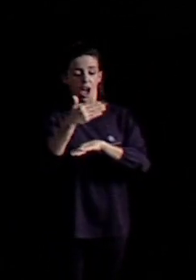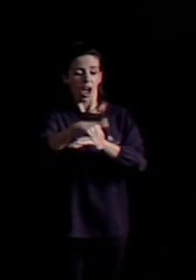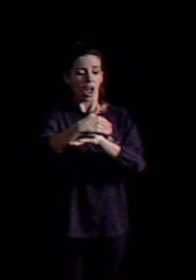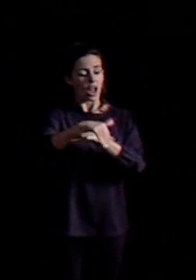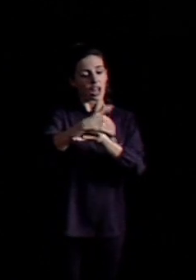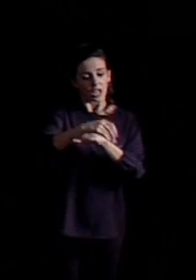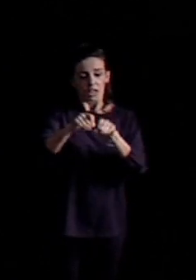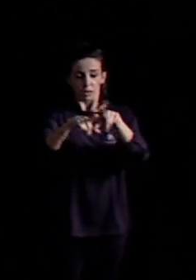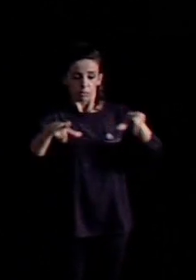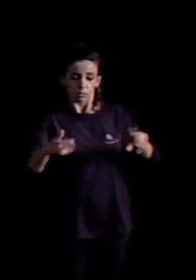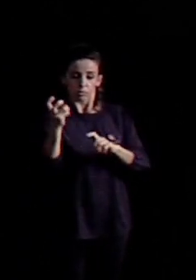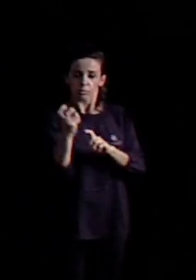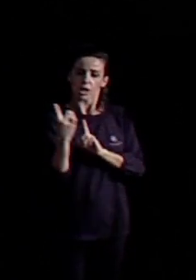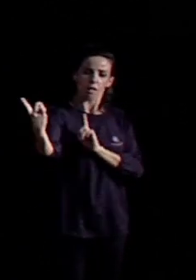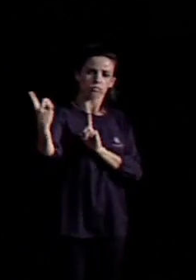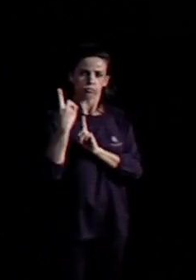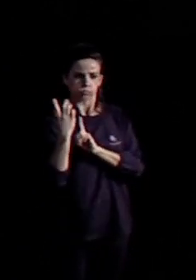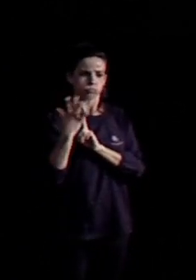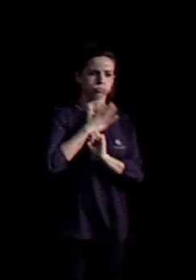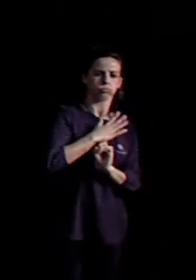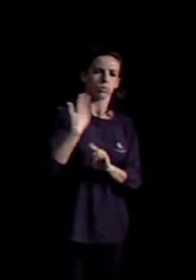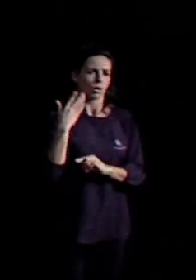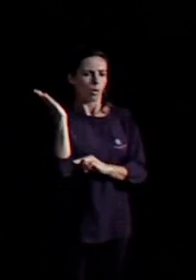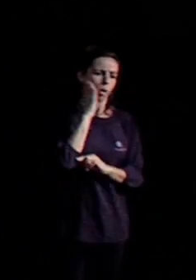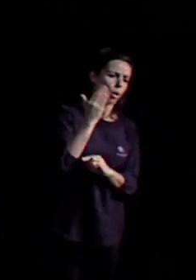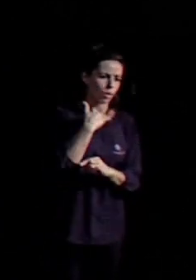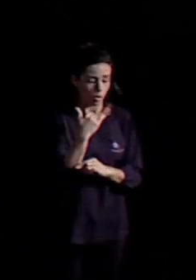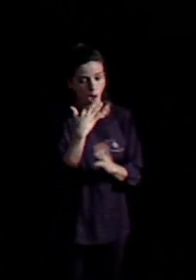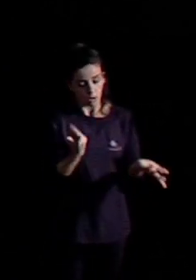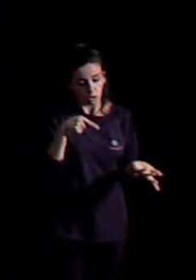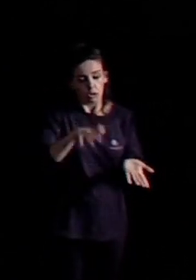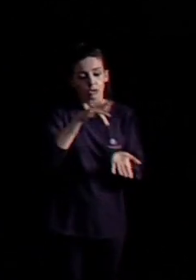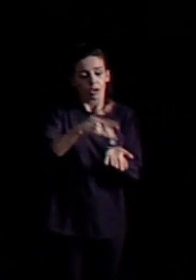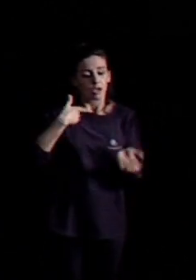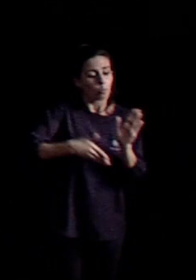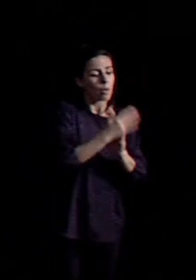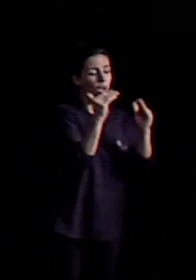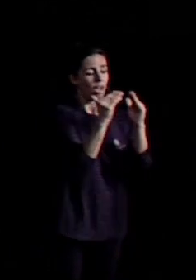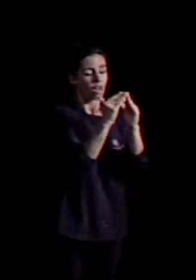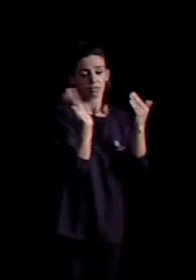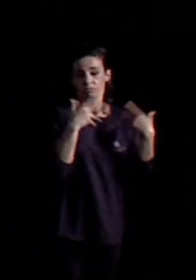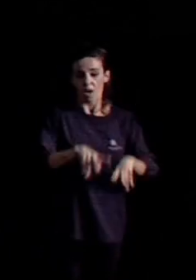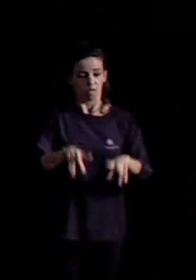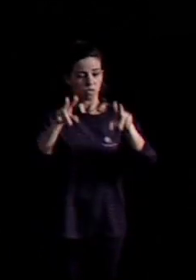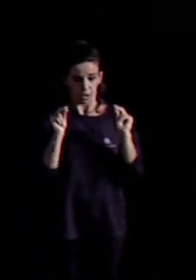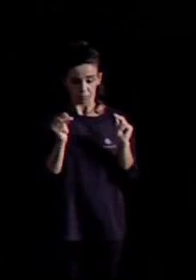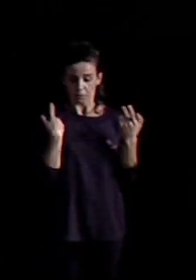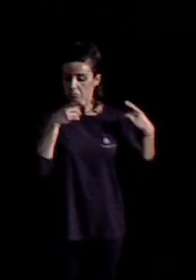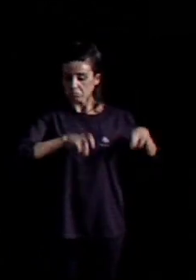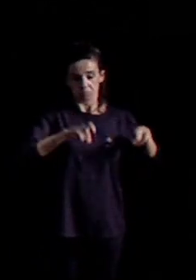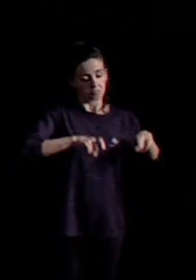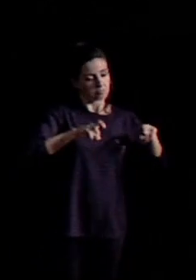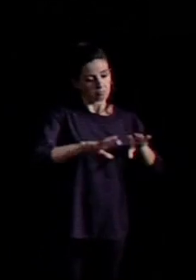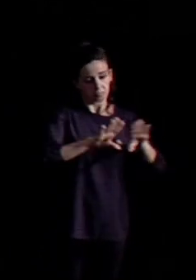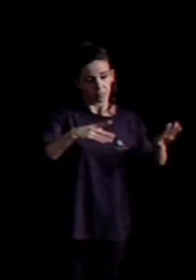¿eh?, y venía el matón del colegio y te daba una colleja, eso cuando me voy para casa se ha acabado. Y yo descanso y